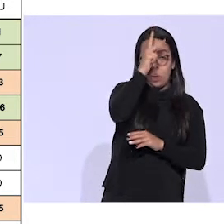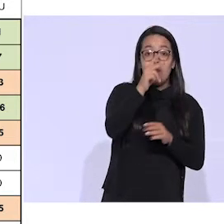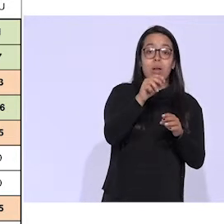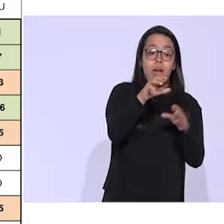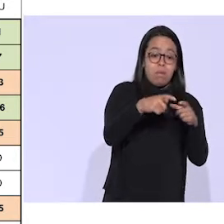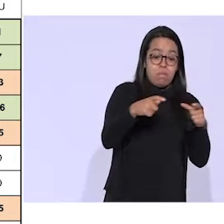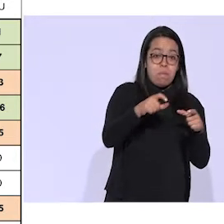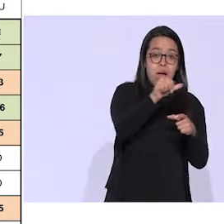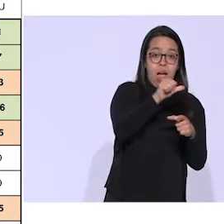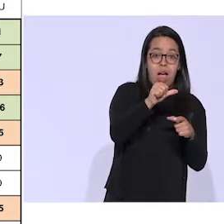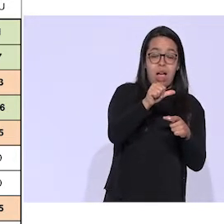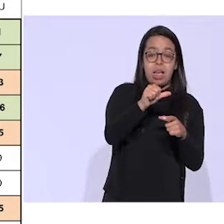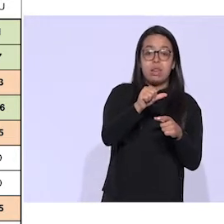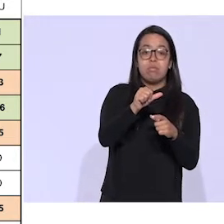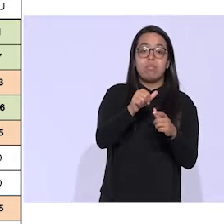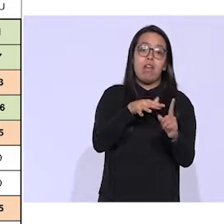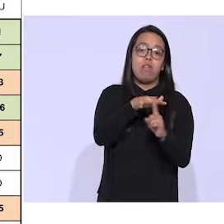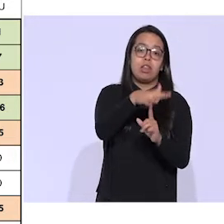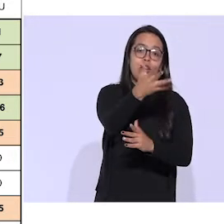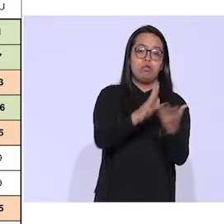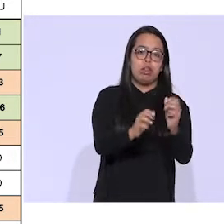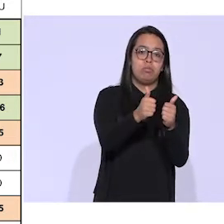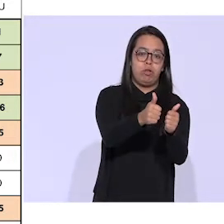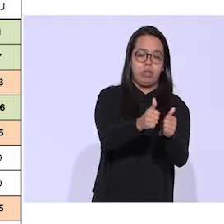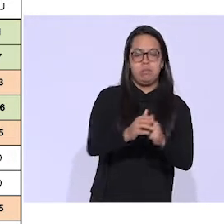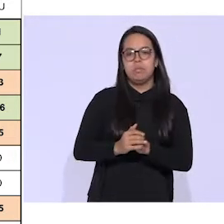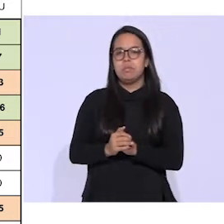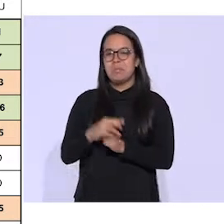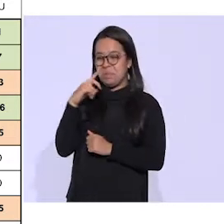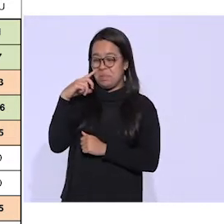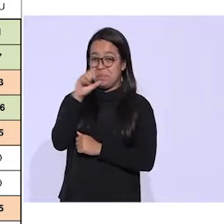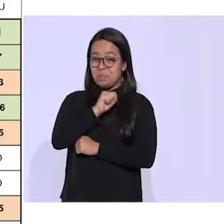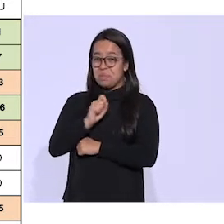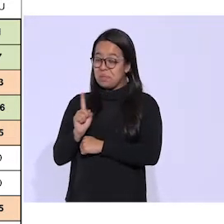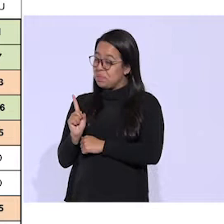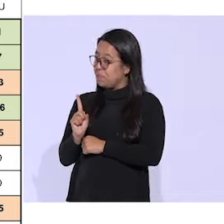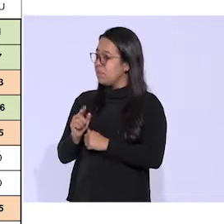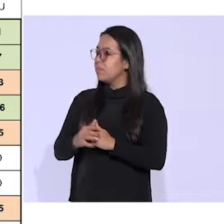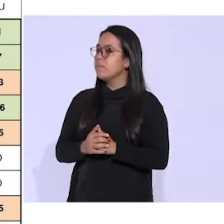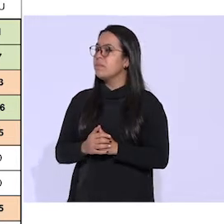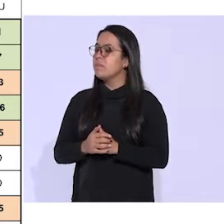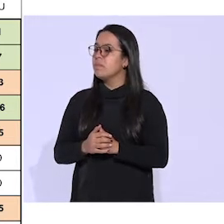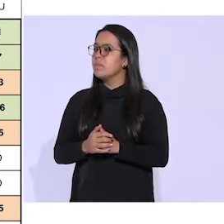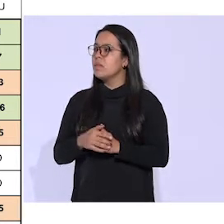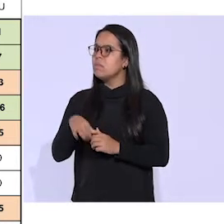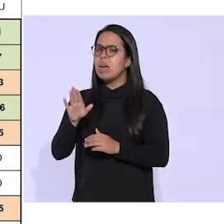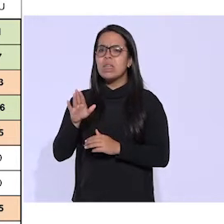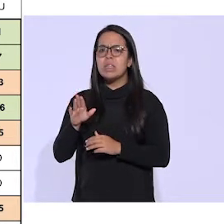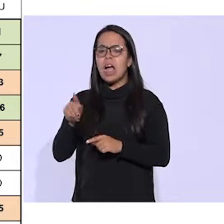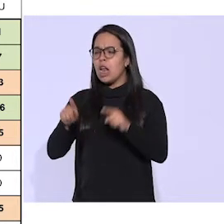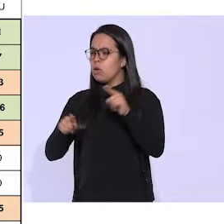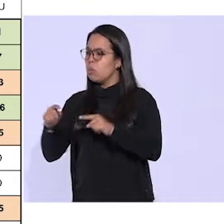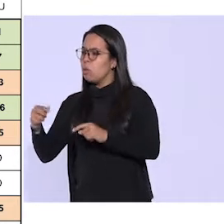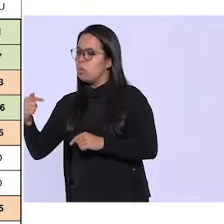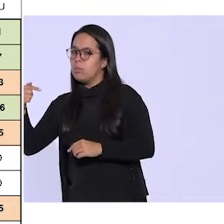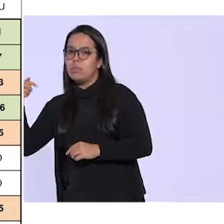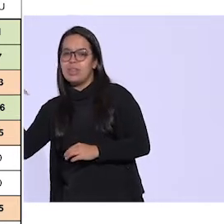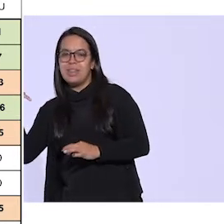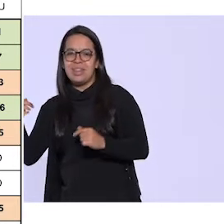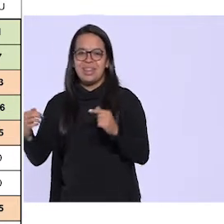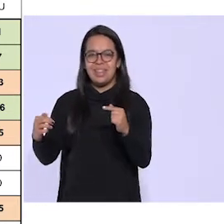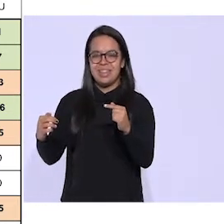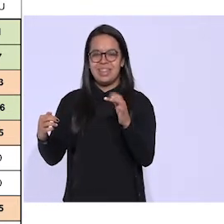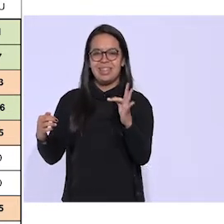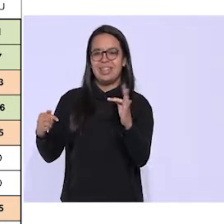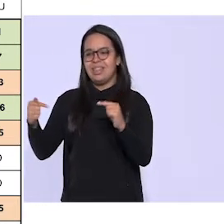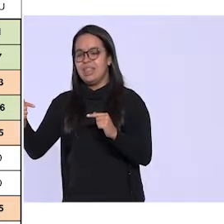seguimos avanzando, la siguiente es la edad. Fijaos lo que ocurre. Los dos únicos que son significativos es negativo. También ocurre lo mismo, es